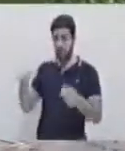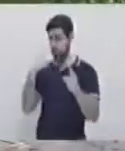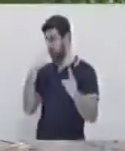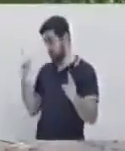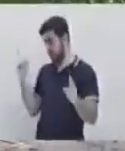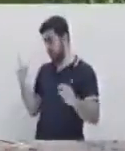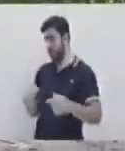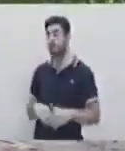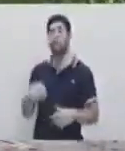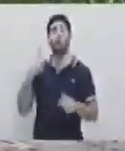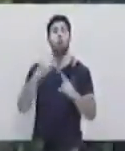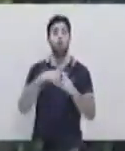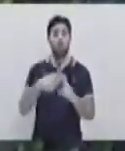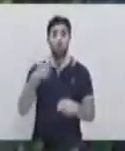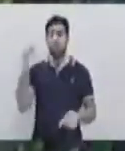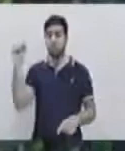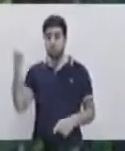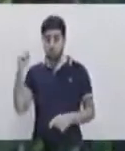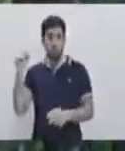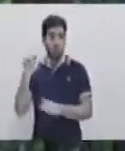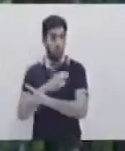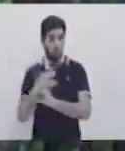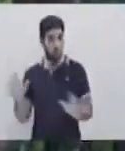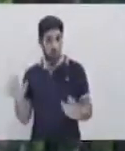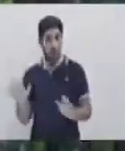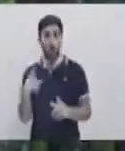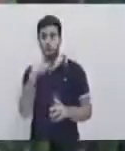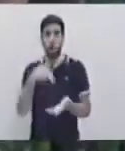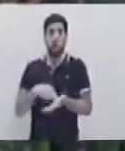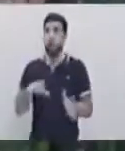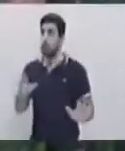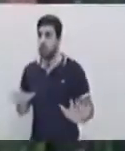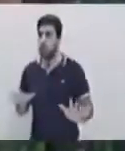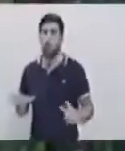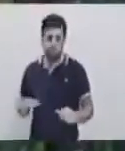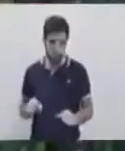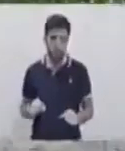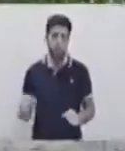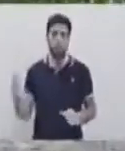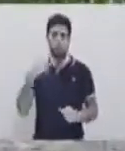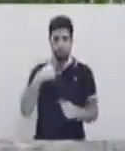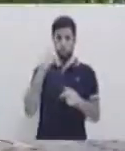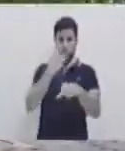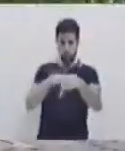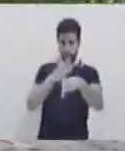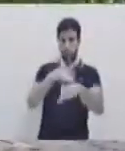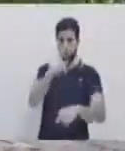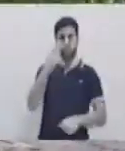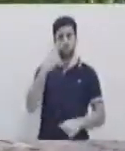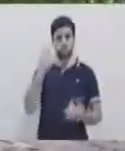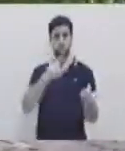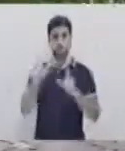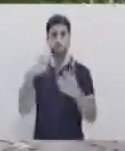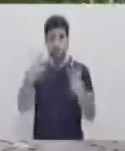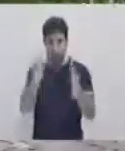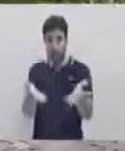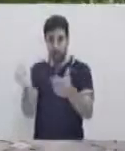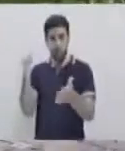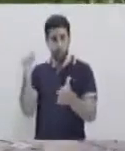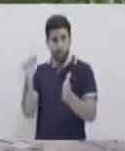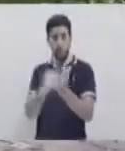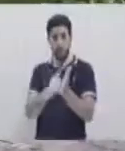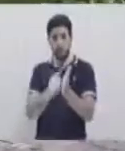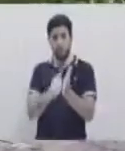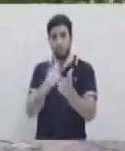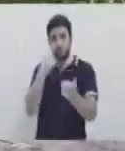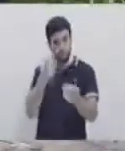conos de diversos colores. Y cuando la pandereta deje de sonar, nos vamos a quedar en forma estática. Vamos a iniciar, ¿listos? ¡Ya!